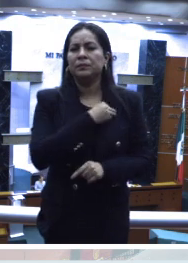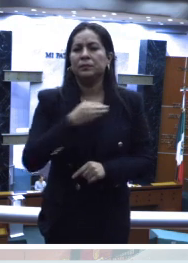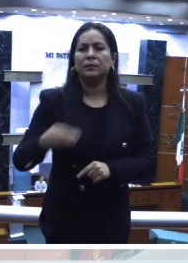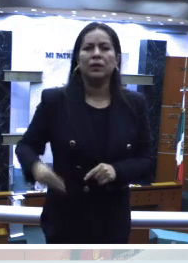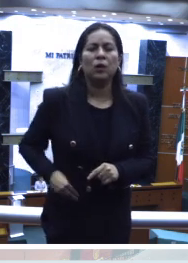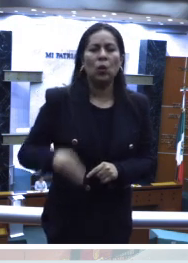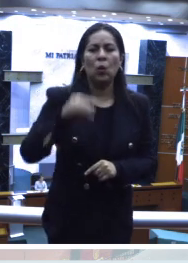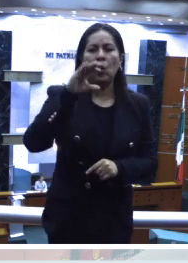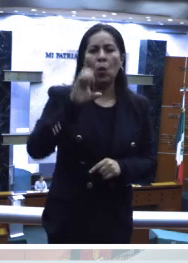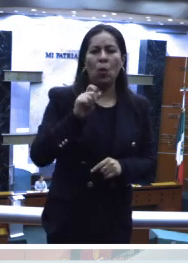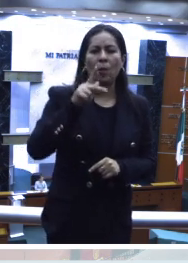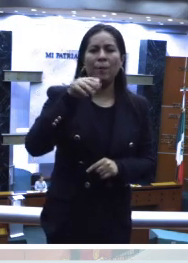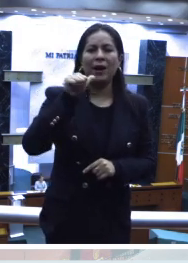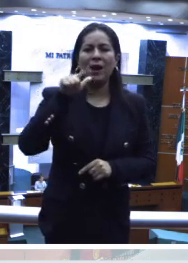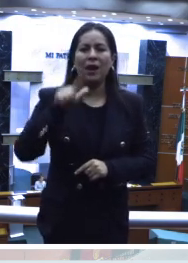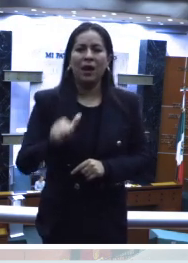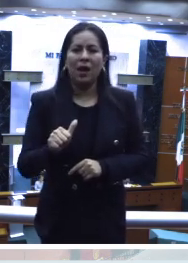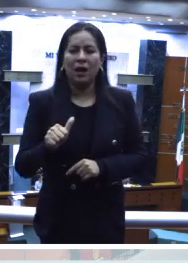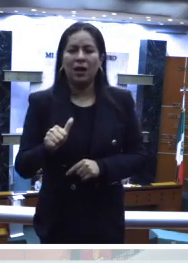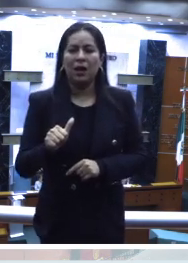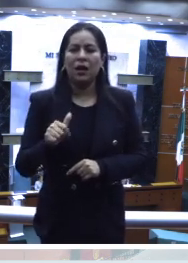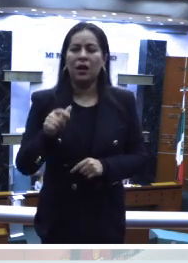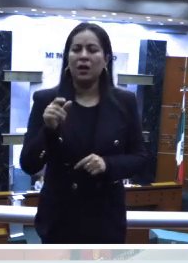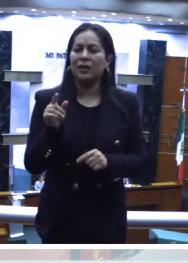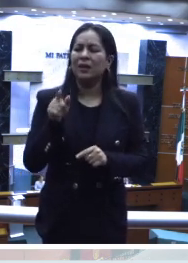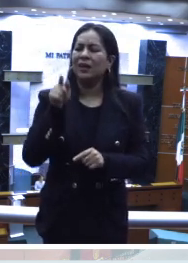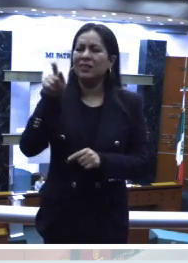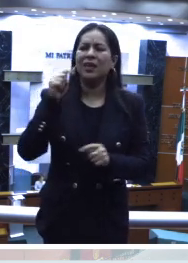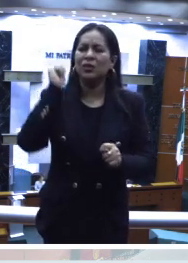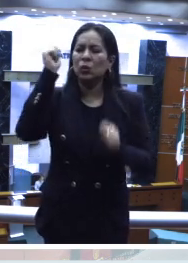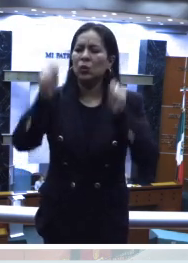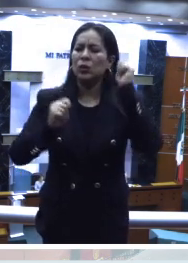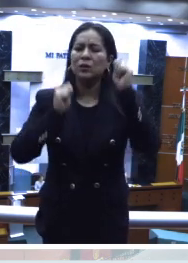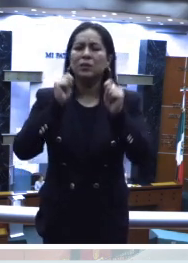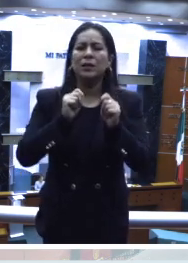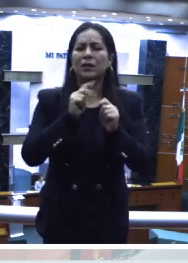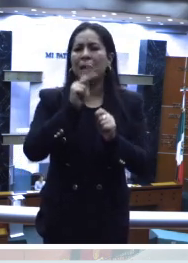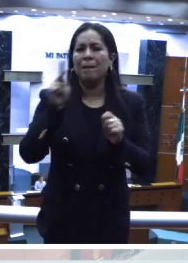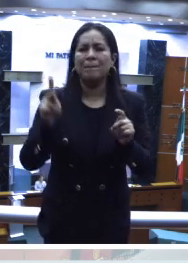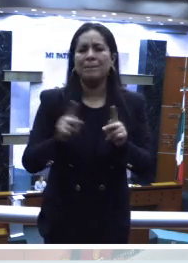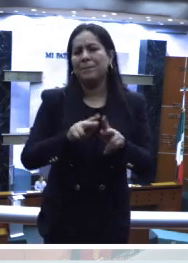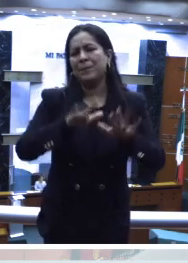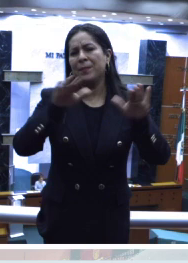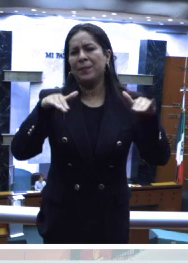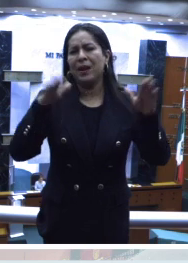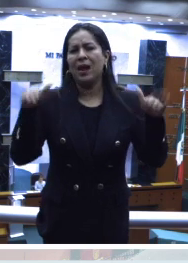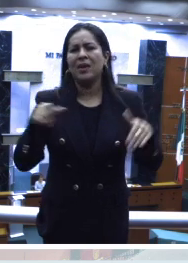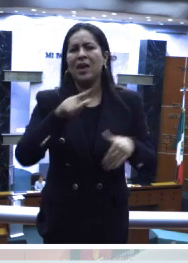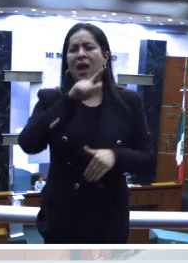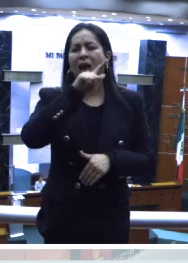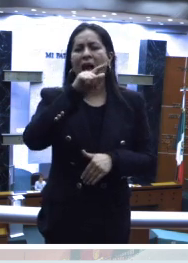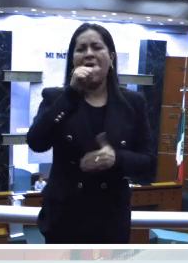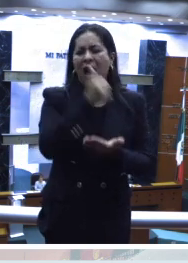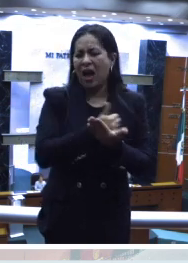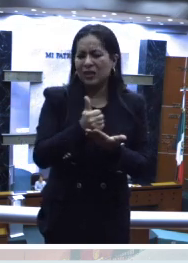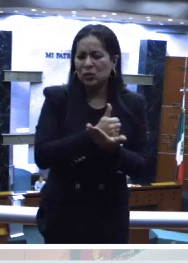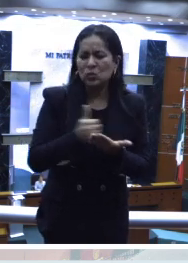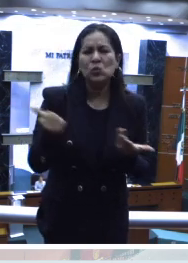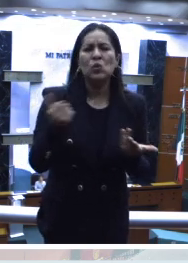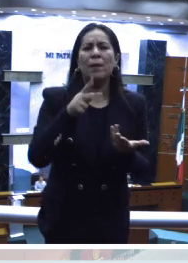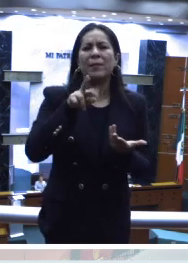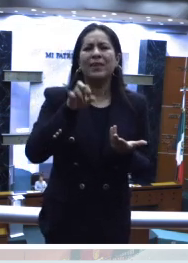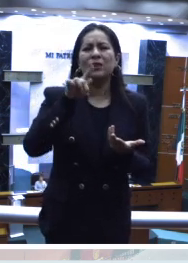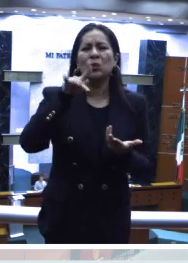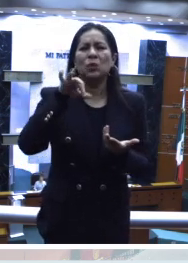de Copala en el punto turístico Playa Ventura y Playa Azul la infraestructura en